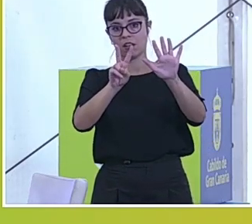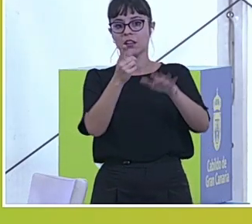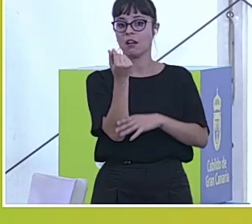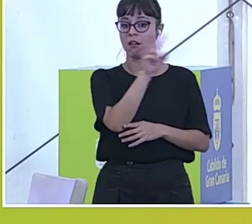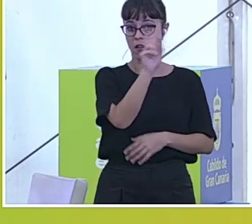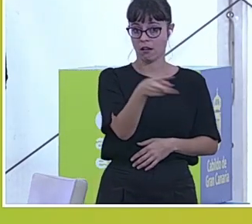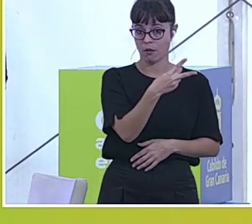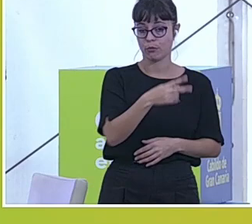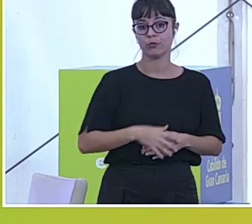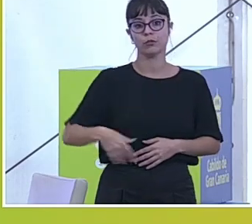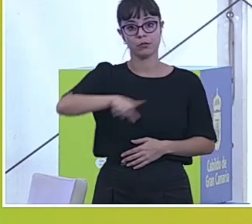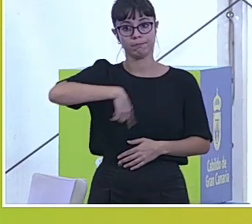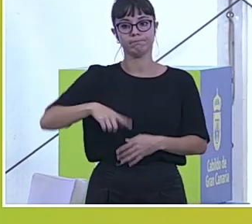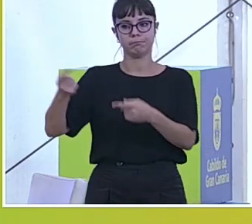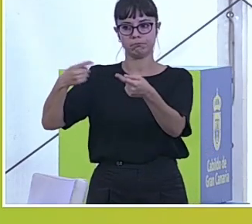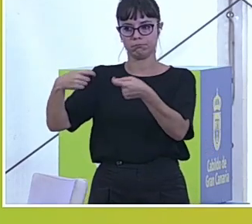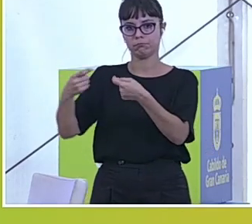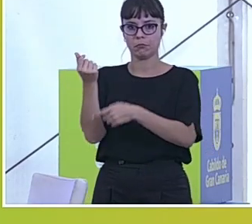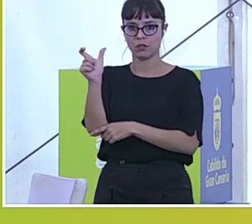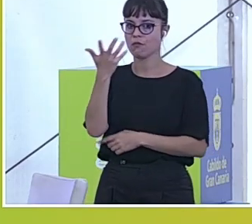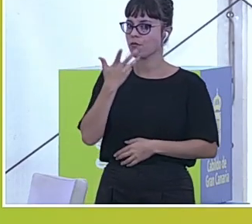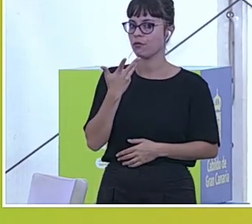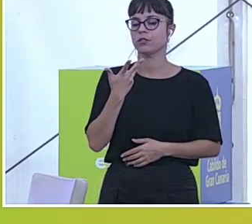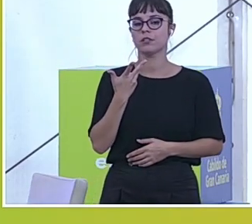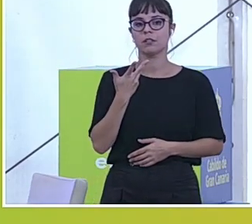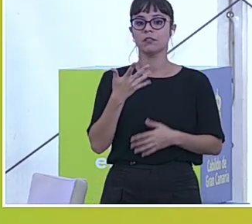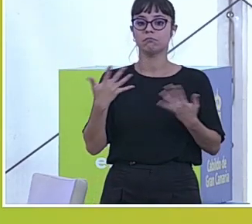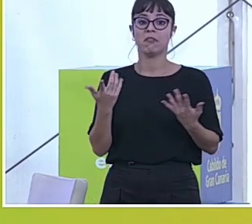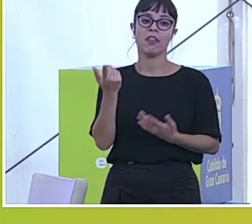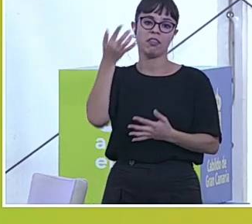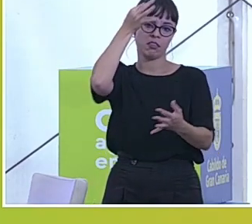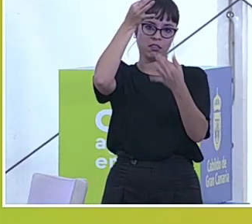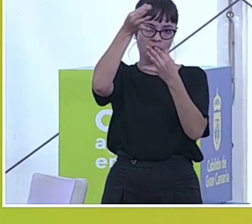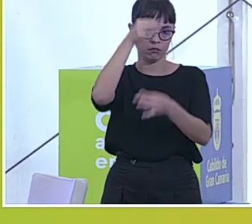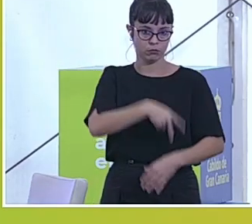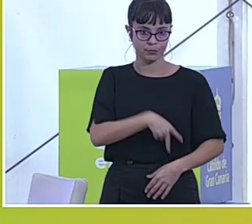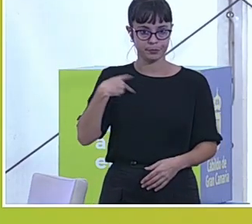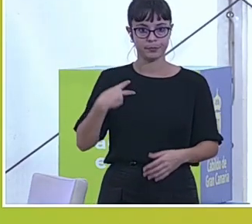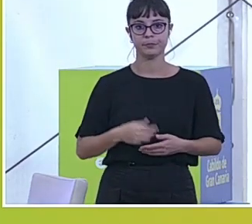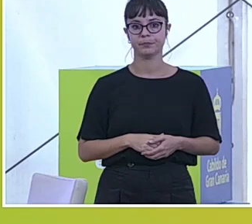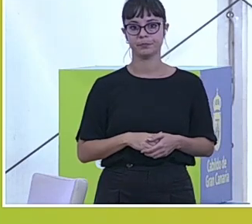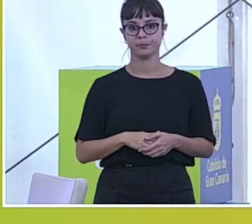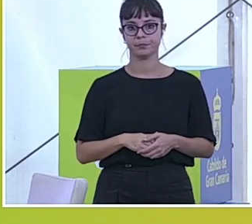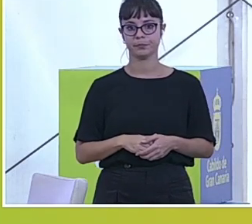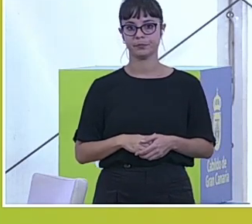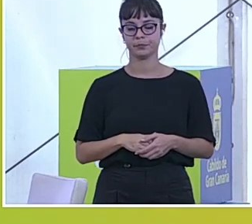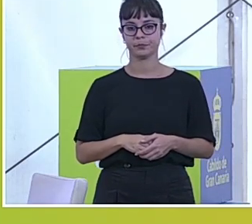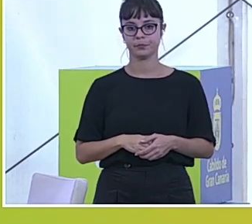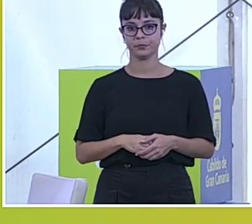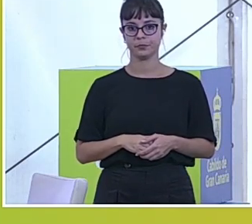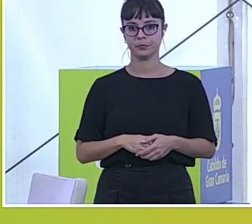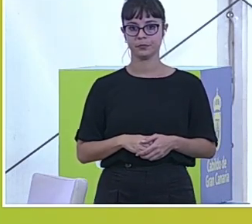sabemos cómo va el precio de mercado y esto es las cifras que solemos manejar, ¿vale? En cuanto a